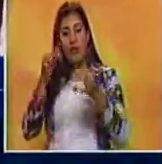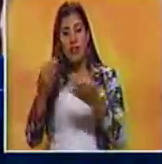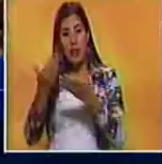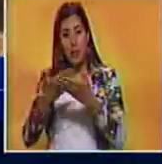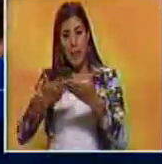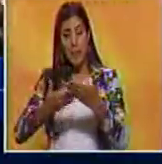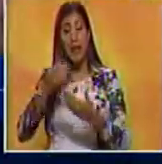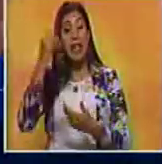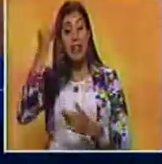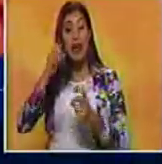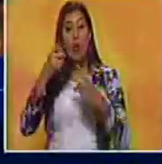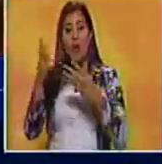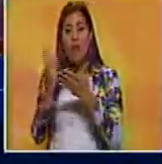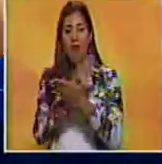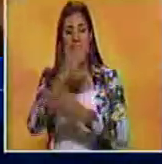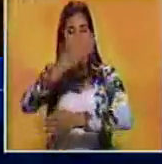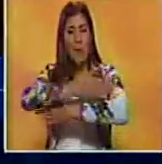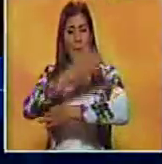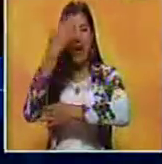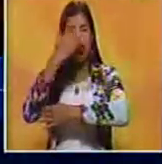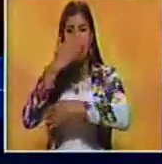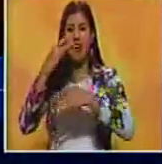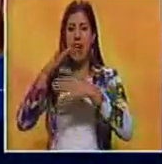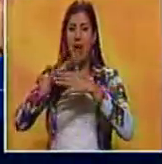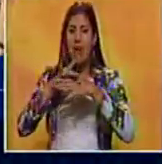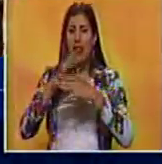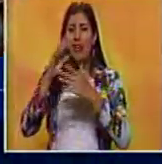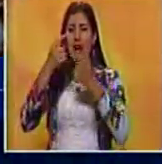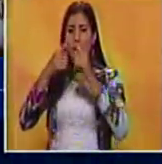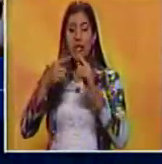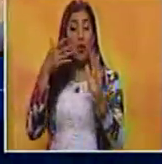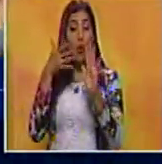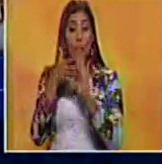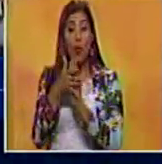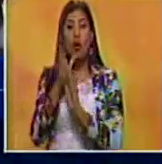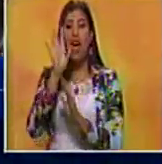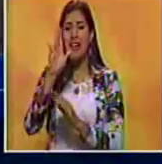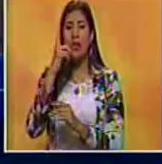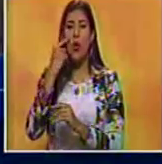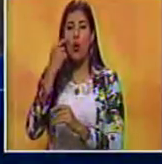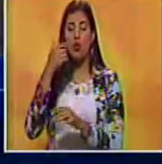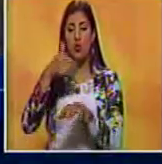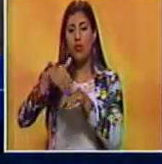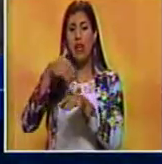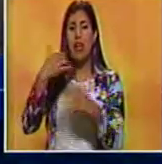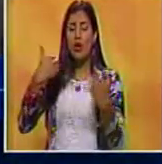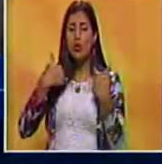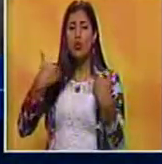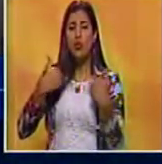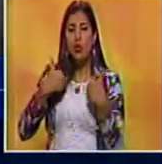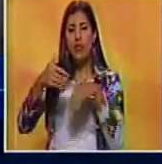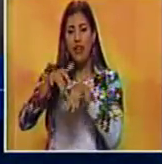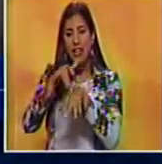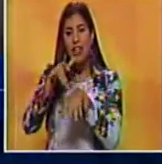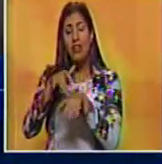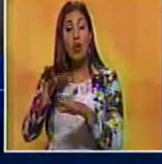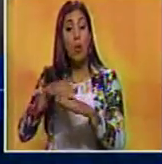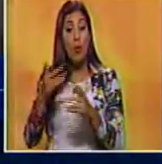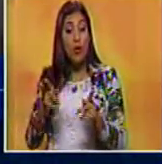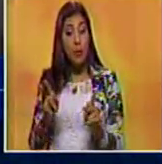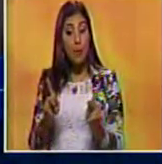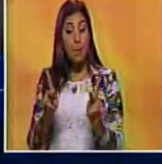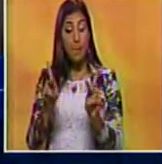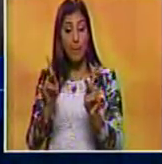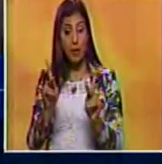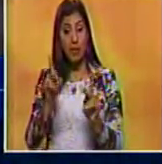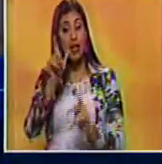La iniciativa elimina barreras médicas y administrativas a las que se suele enfrentar la comunidad, ya que permite